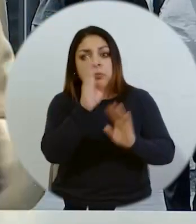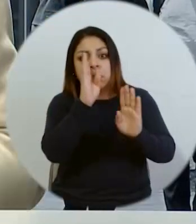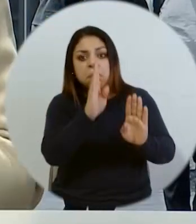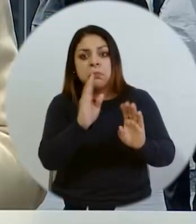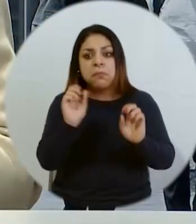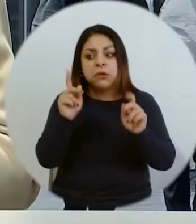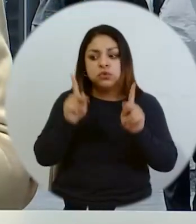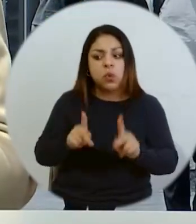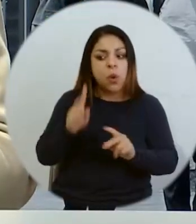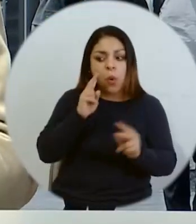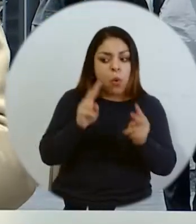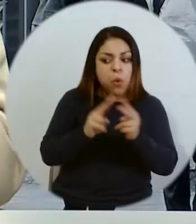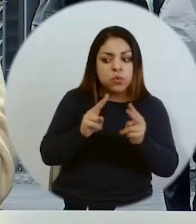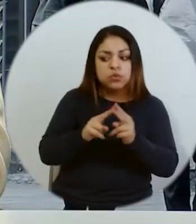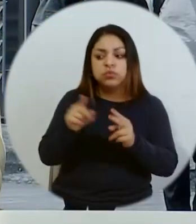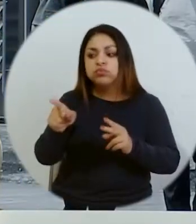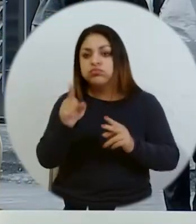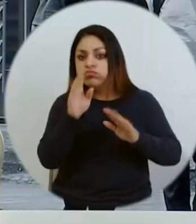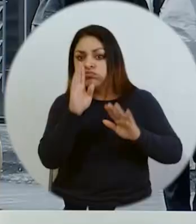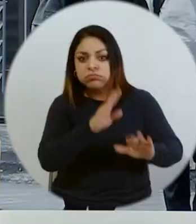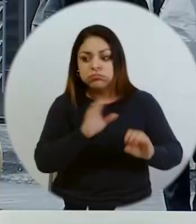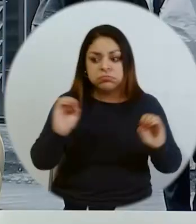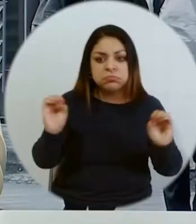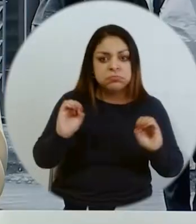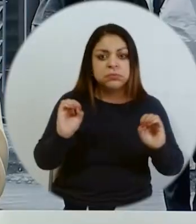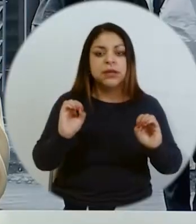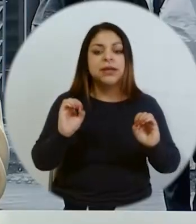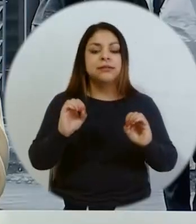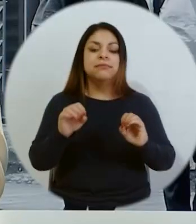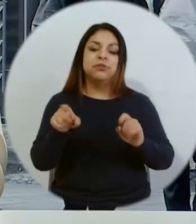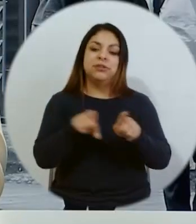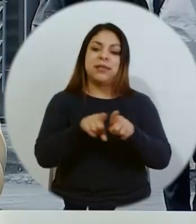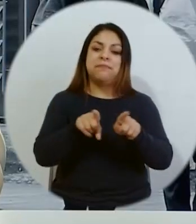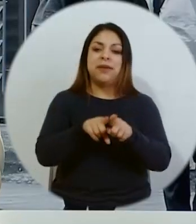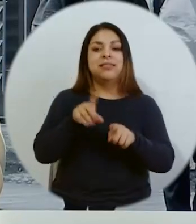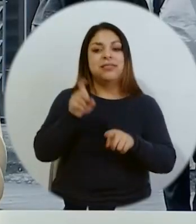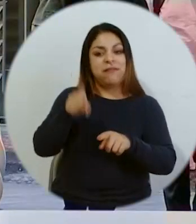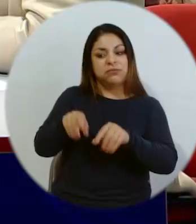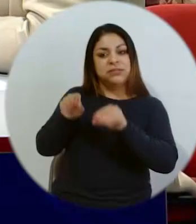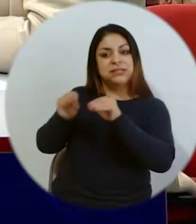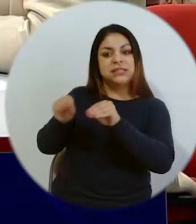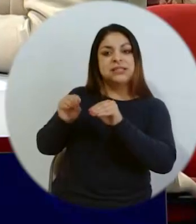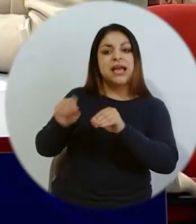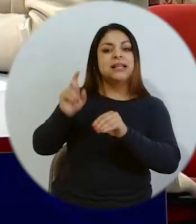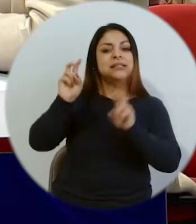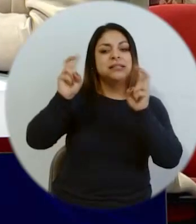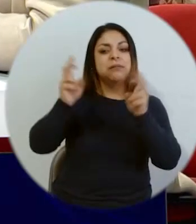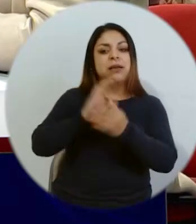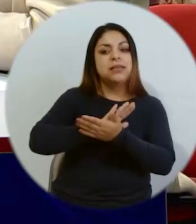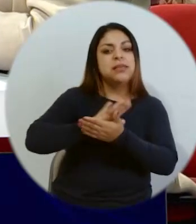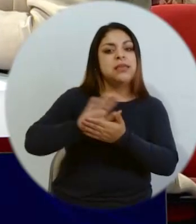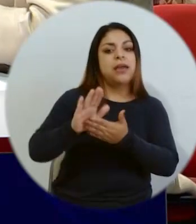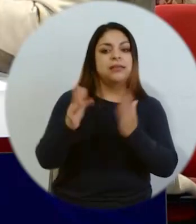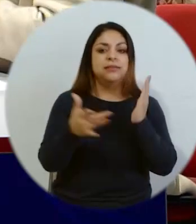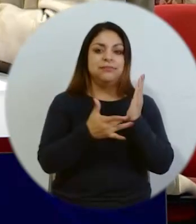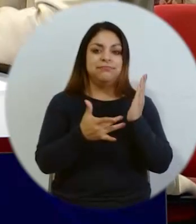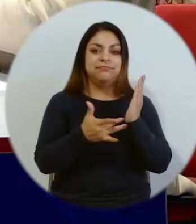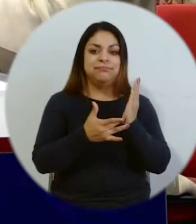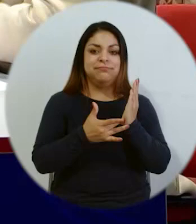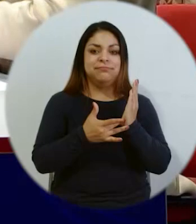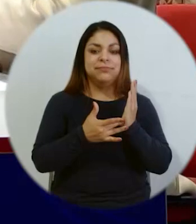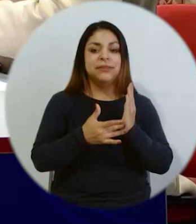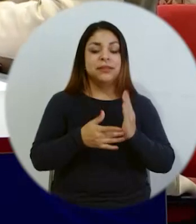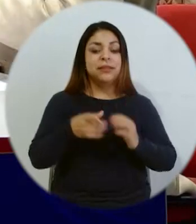secuestrar o va a abusarlo. También tenemos que tener la cultura de la higiene tecnológica. Sí, claro. Y de acuerdo